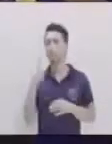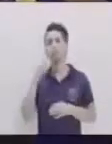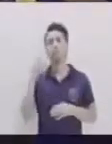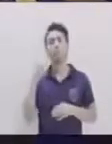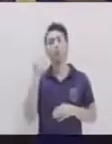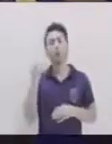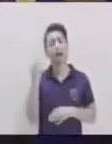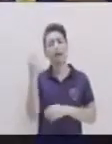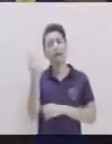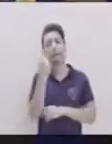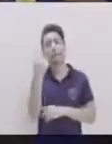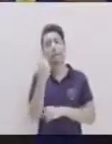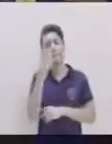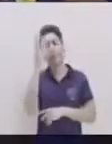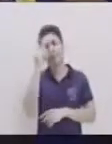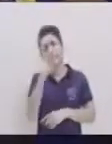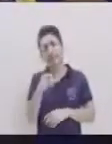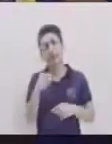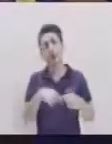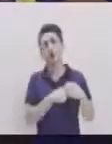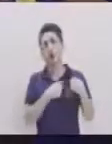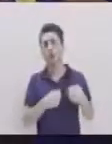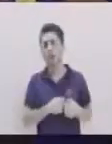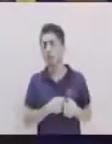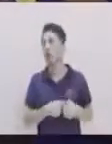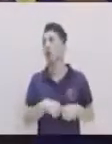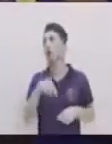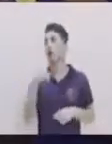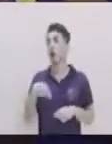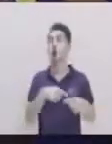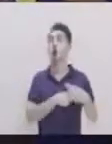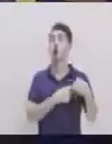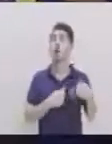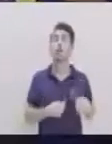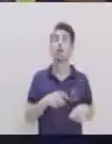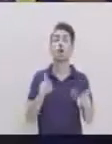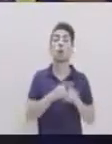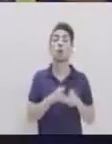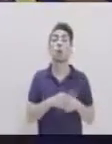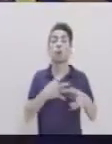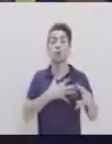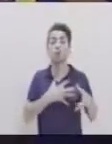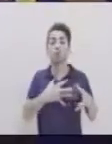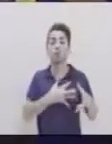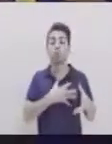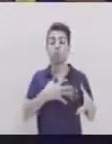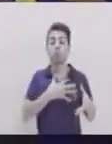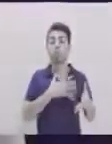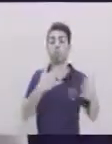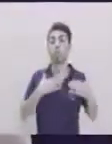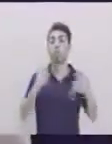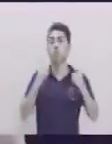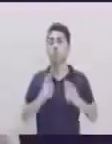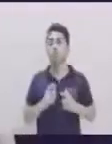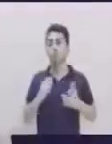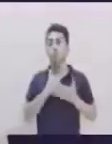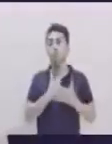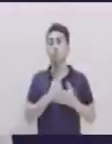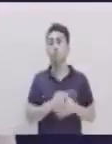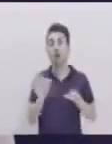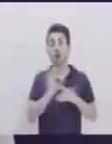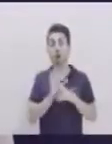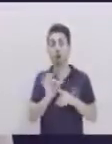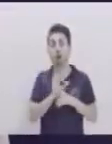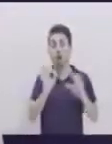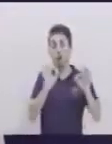es importante aprender acerca del corazón? El corazón es la bomba de nuestro cuerpo. Nos ayuda a funcionar